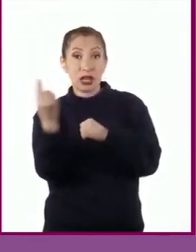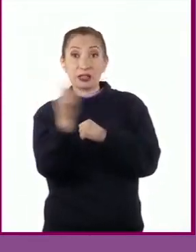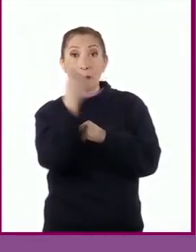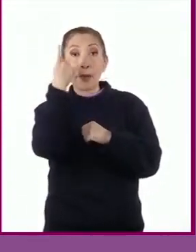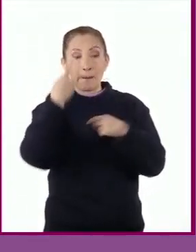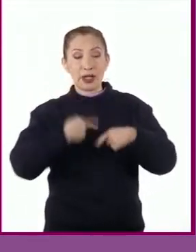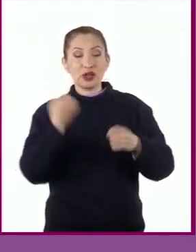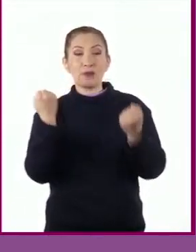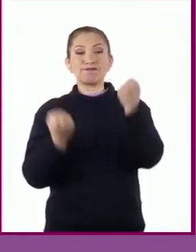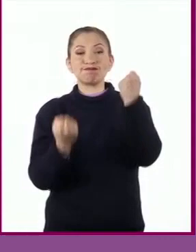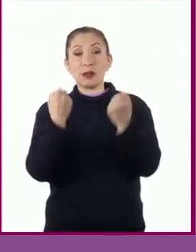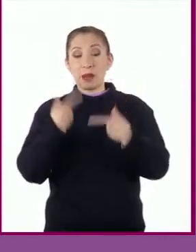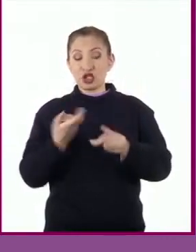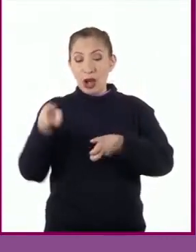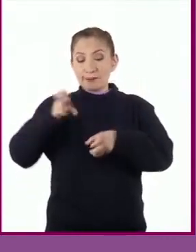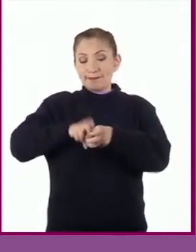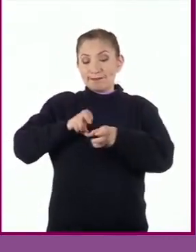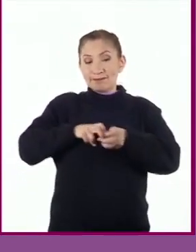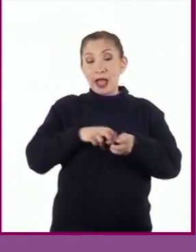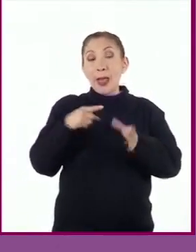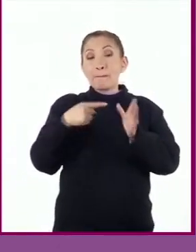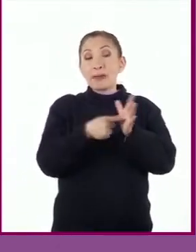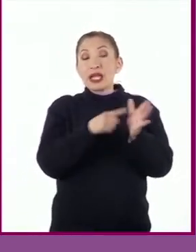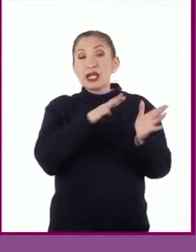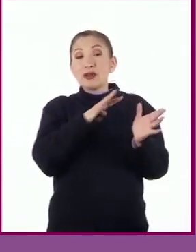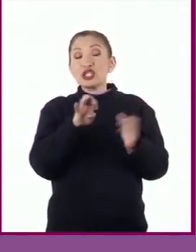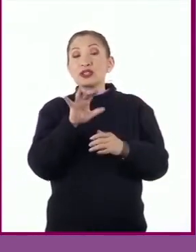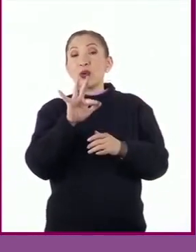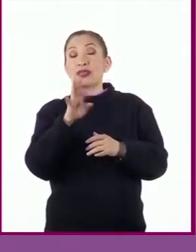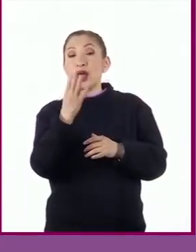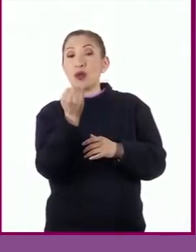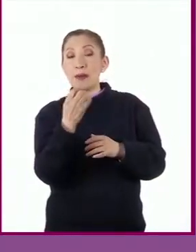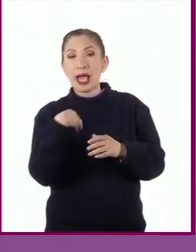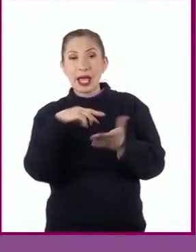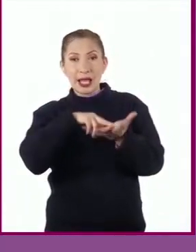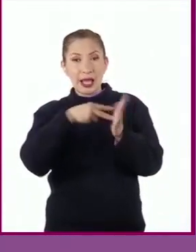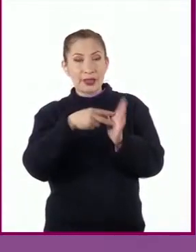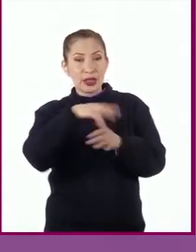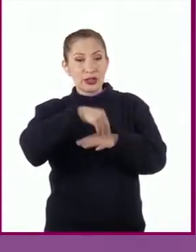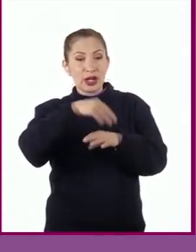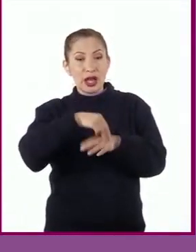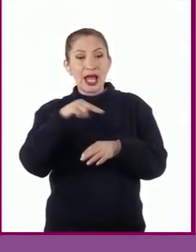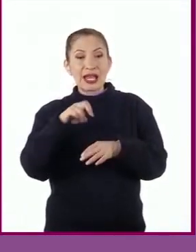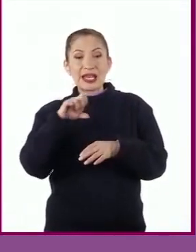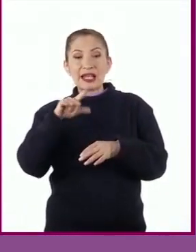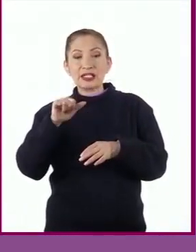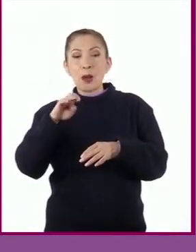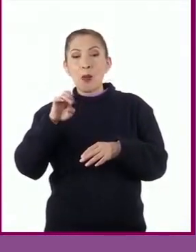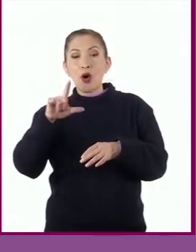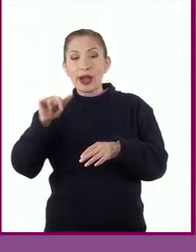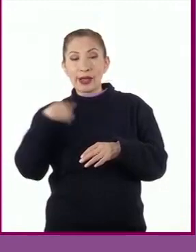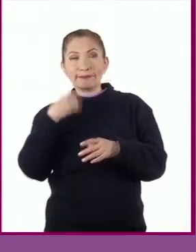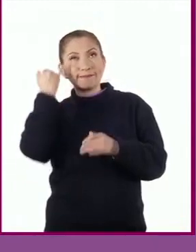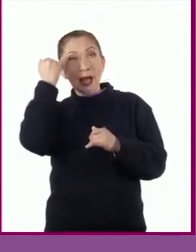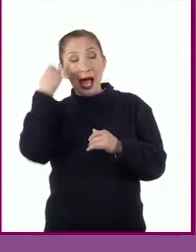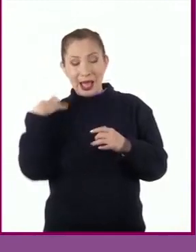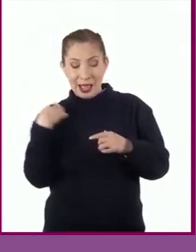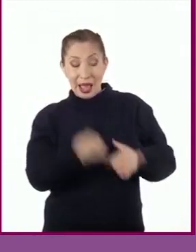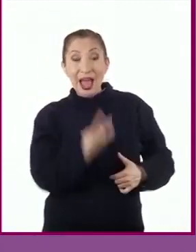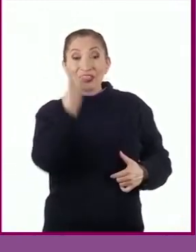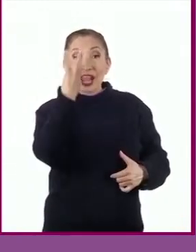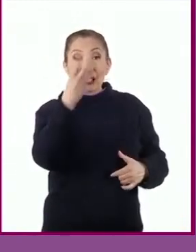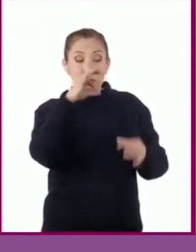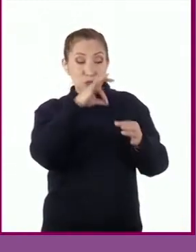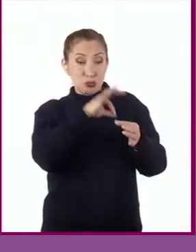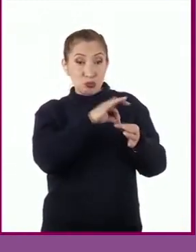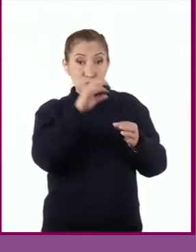los conductores y pasajeros. En 1959, el ingeniero sueco Niels Bohlin inventó el cinturón de 3 puntos, que